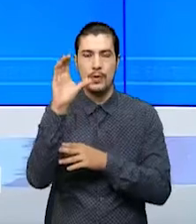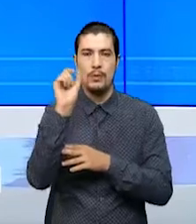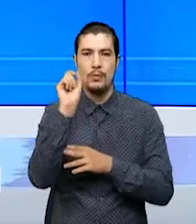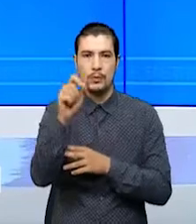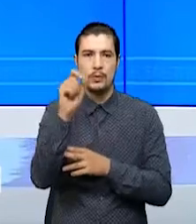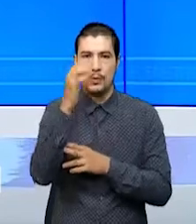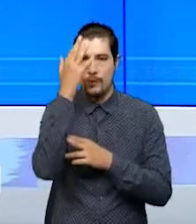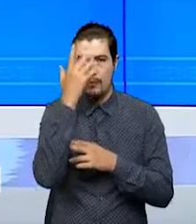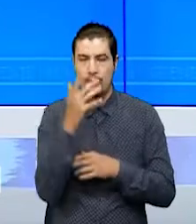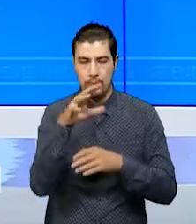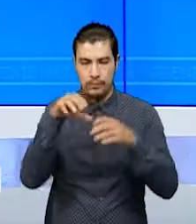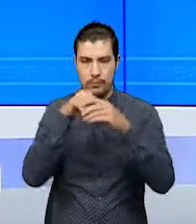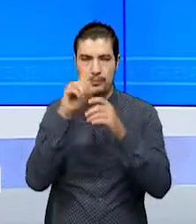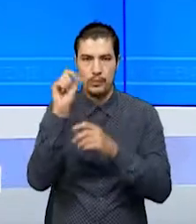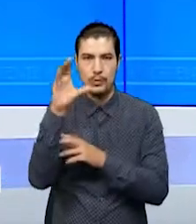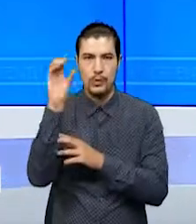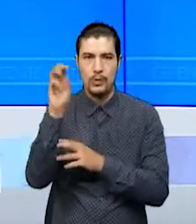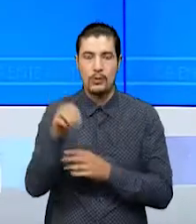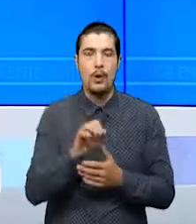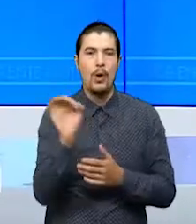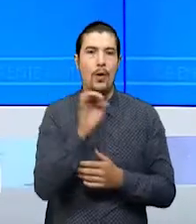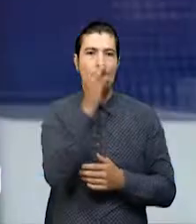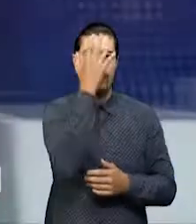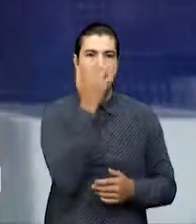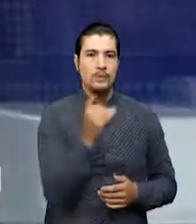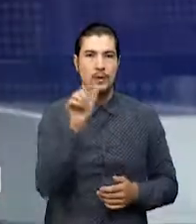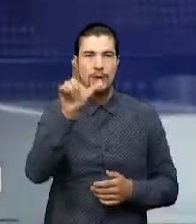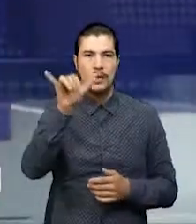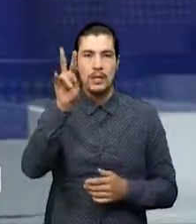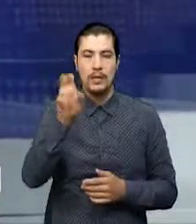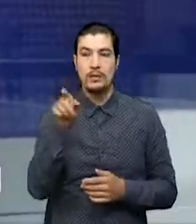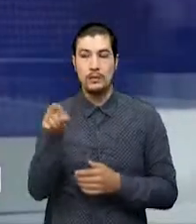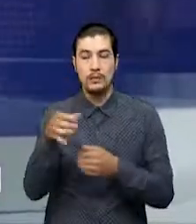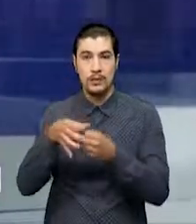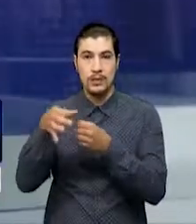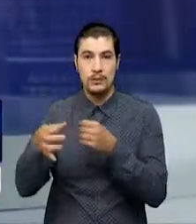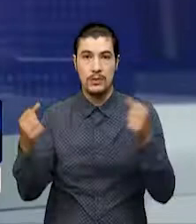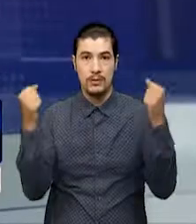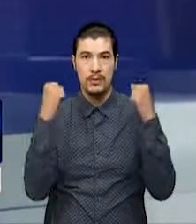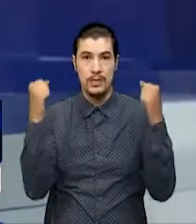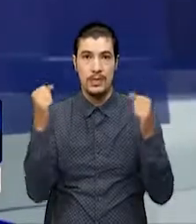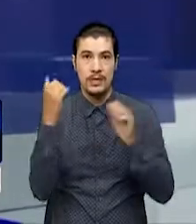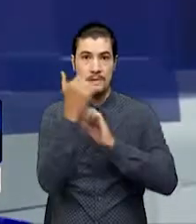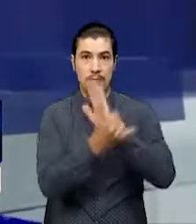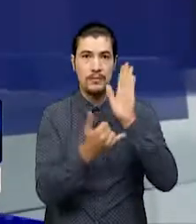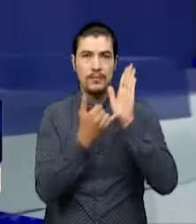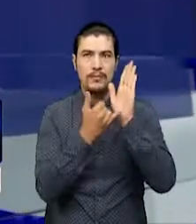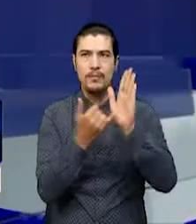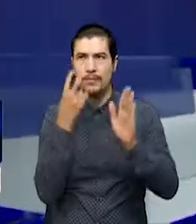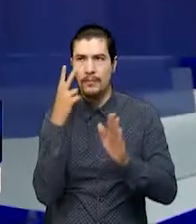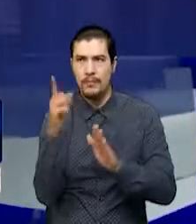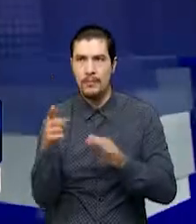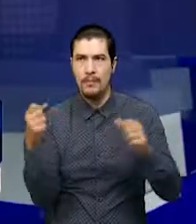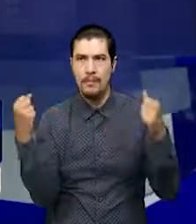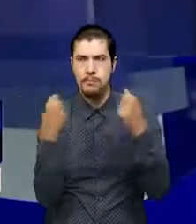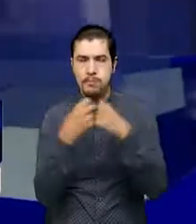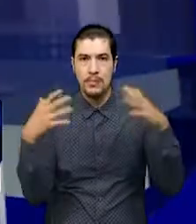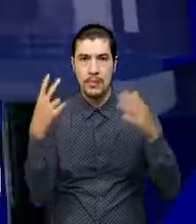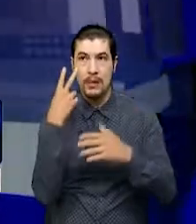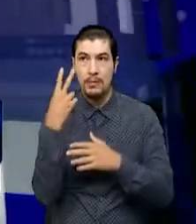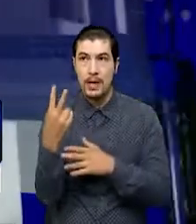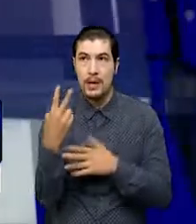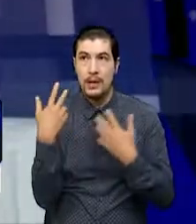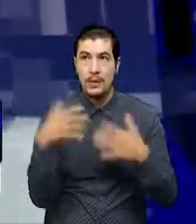iniciamos con nuestra imagen del día y se registra en el municipio de piedecuesta donde se presentó un accidente de tránsito en que se vio